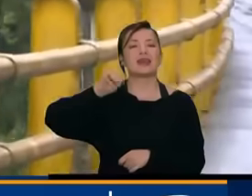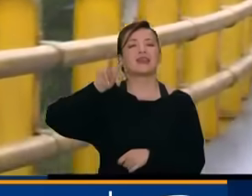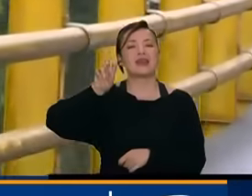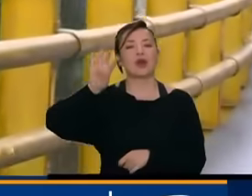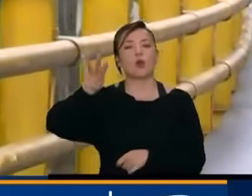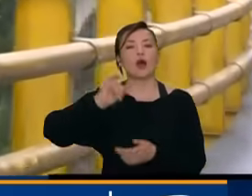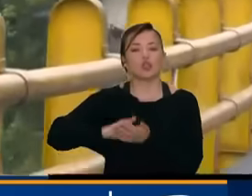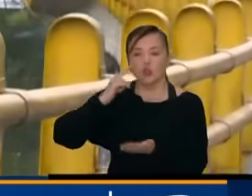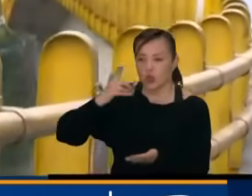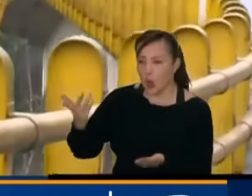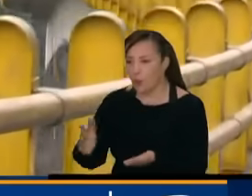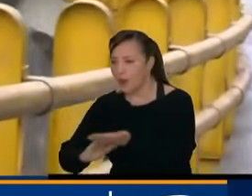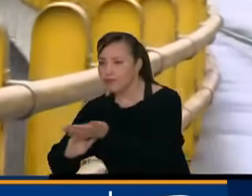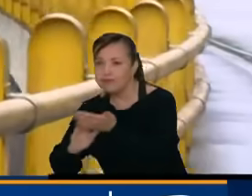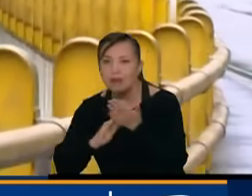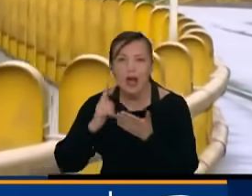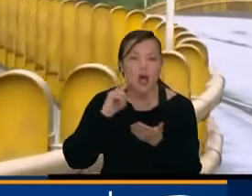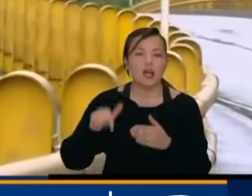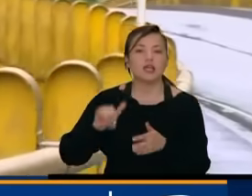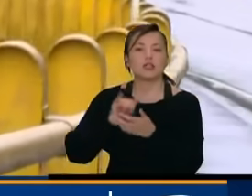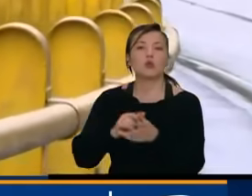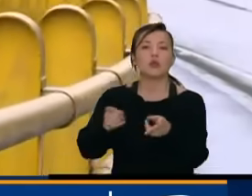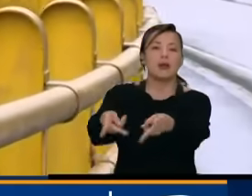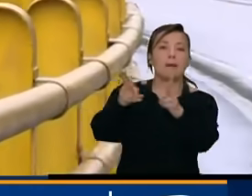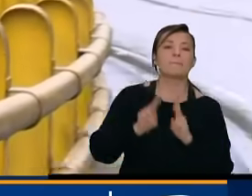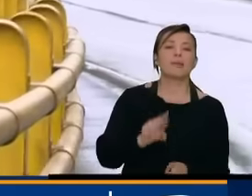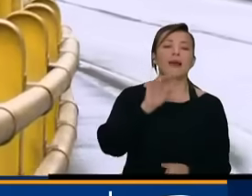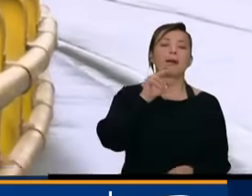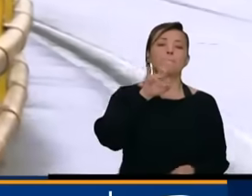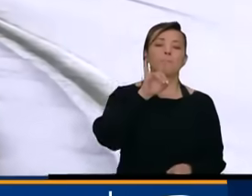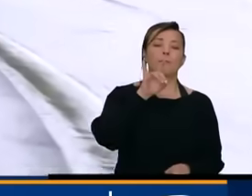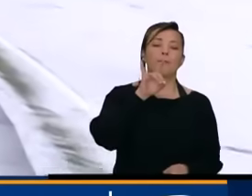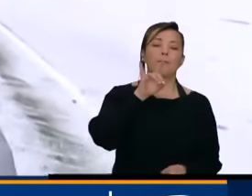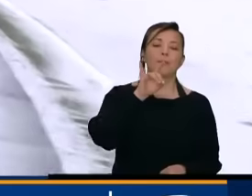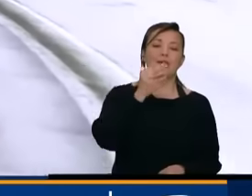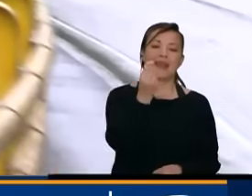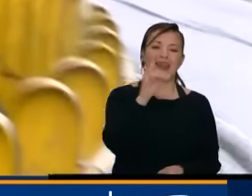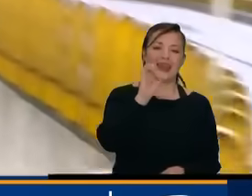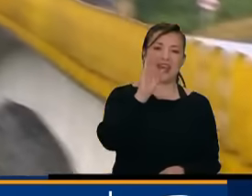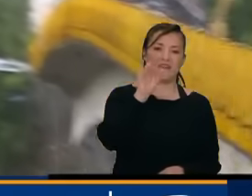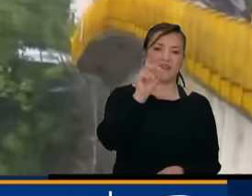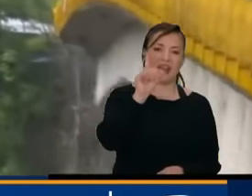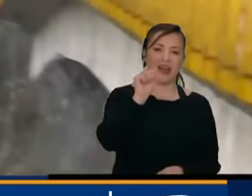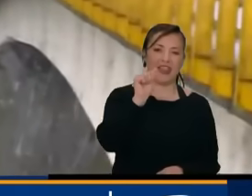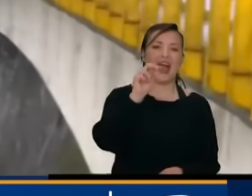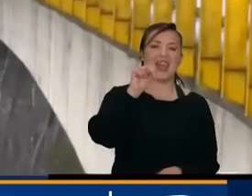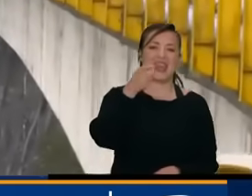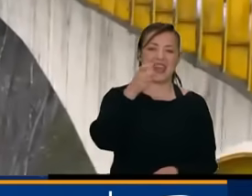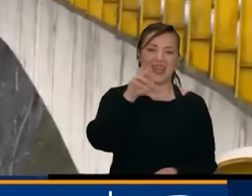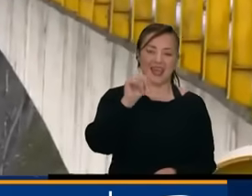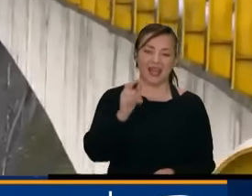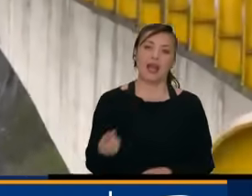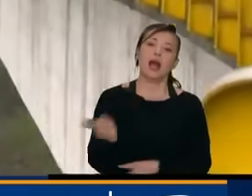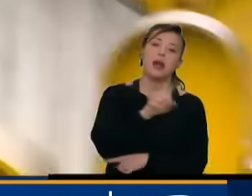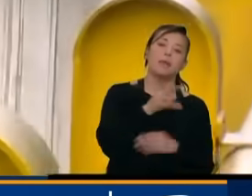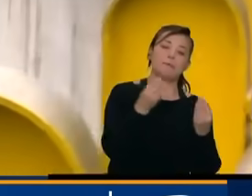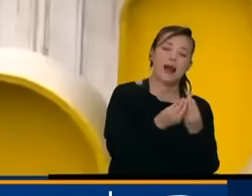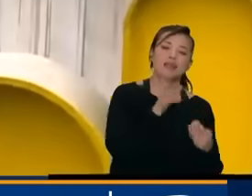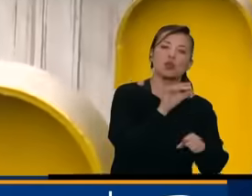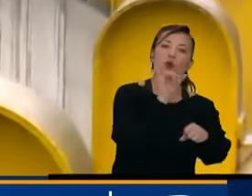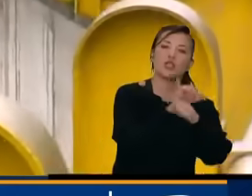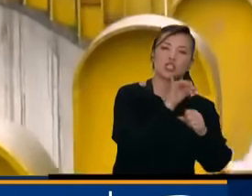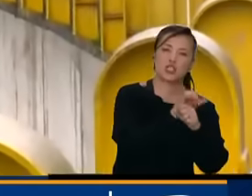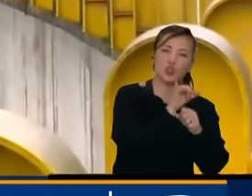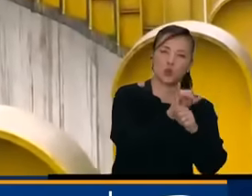de bolsacretos en el puente de Quebrada Negra. Adicionalmente, ANI, con equipo del Instituto Geológico